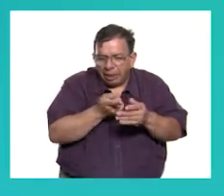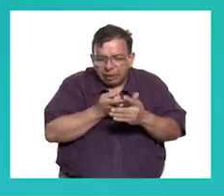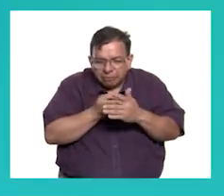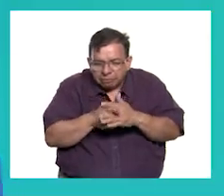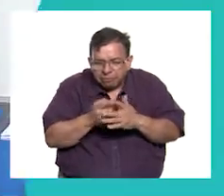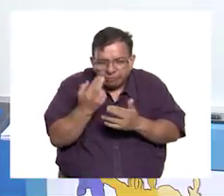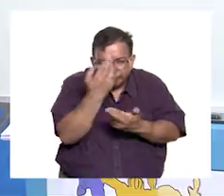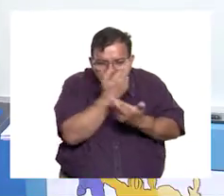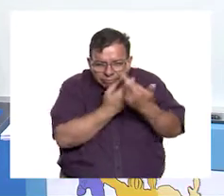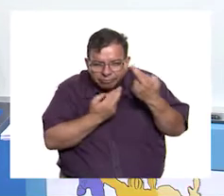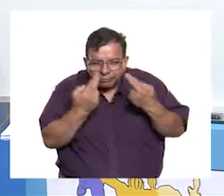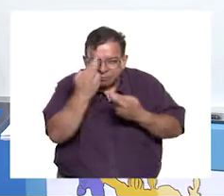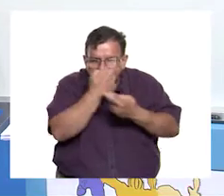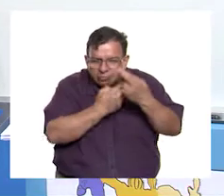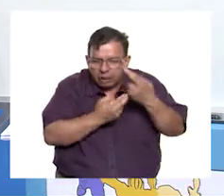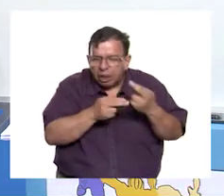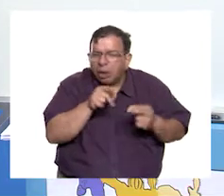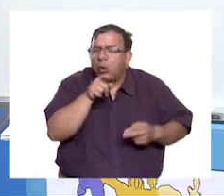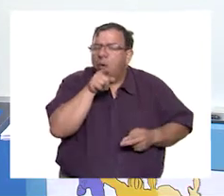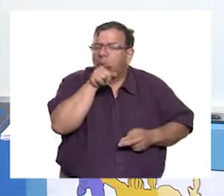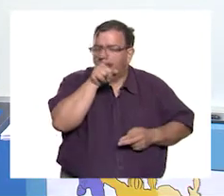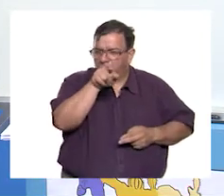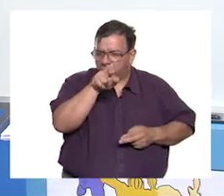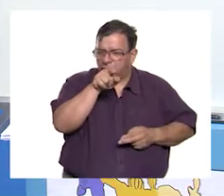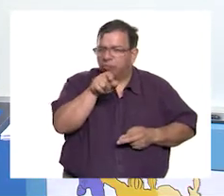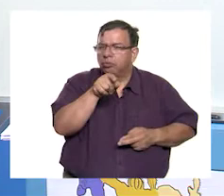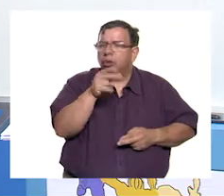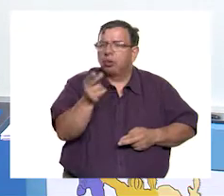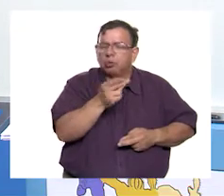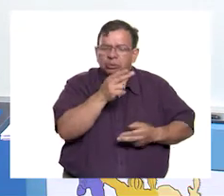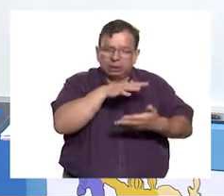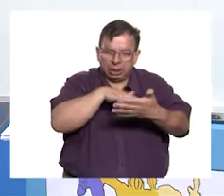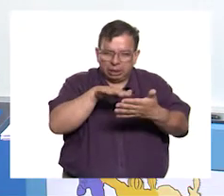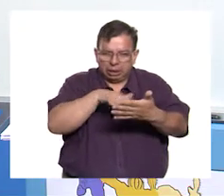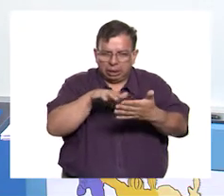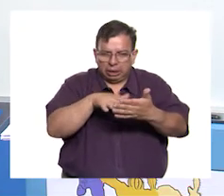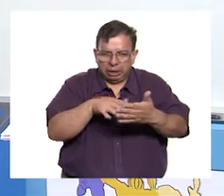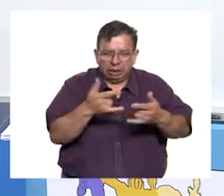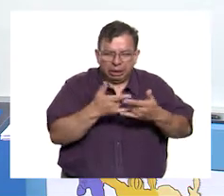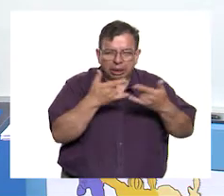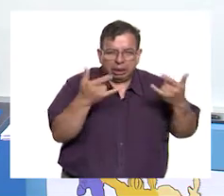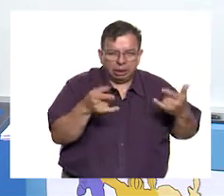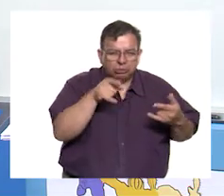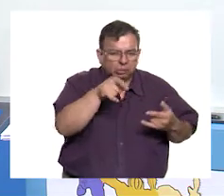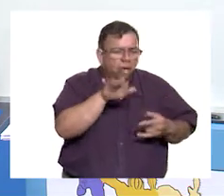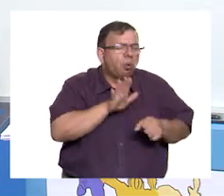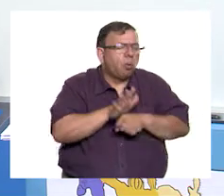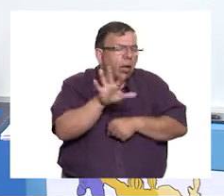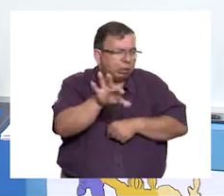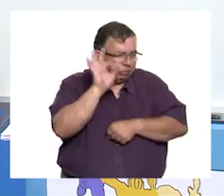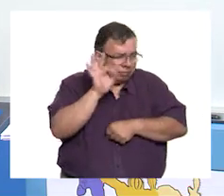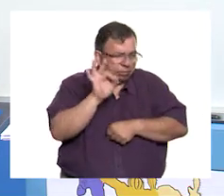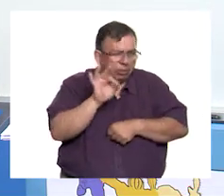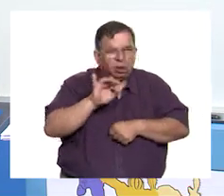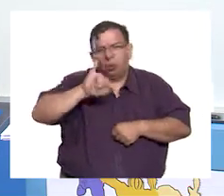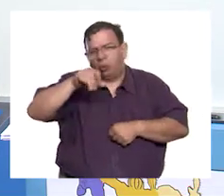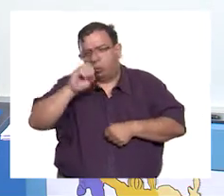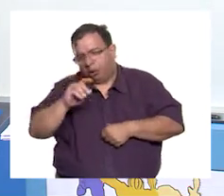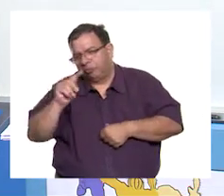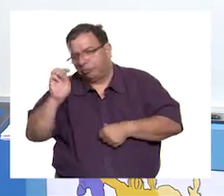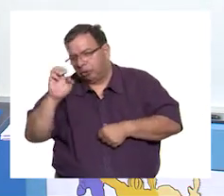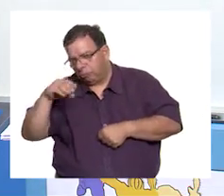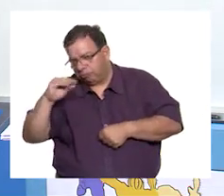análisis. Después, ustedes podrán llevar a cabo este tipo de lectura en las narraciones que hayan elegido. Juan Carlos,